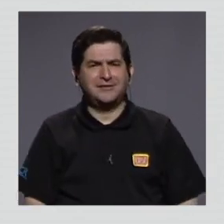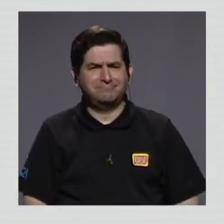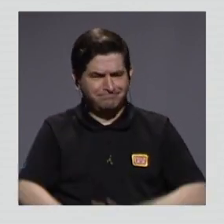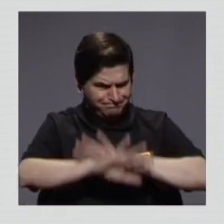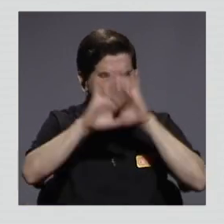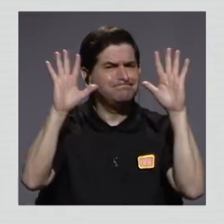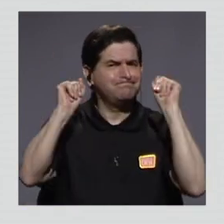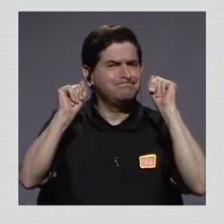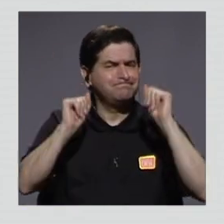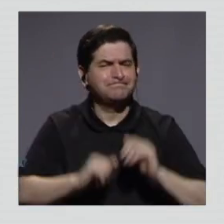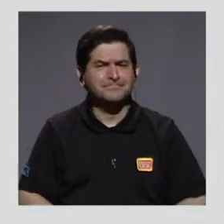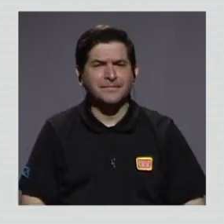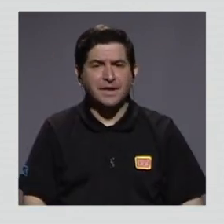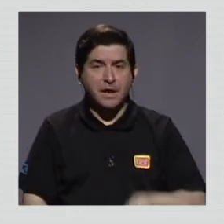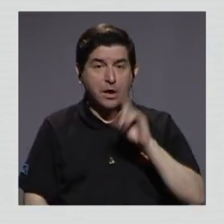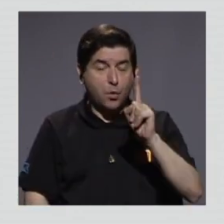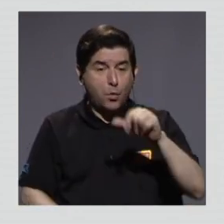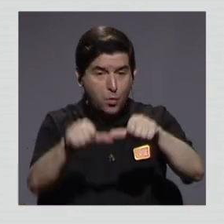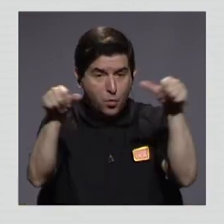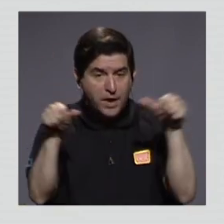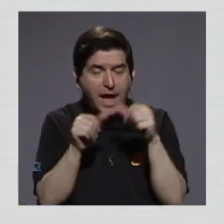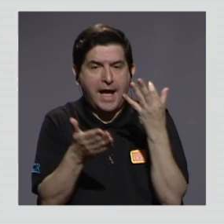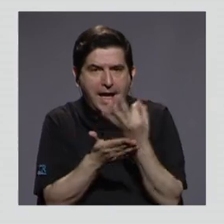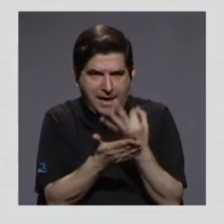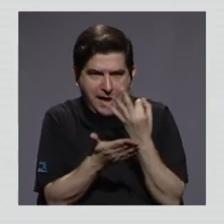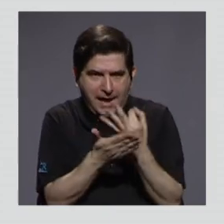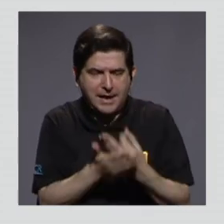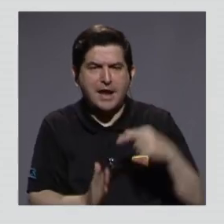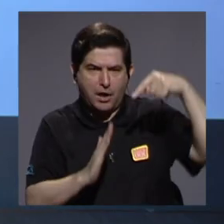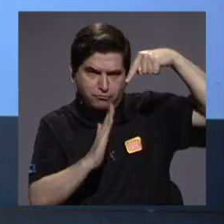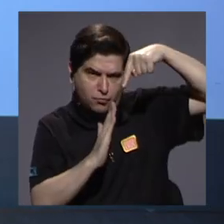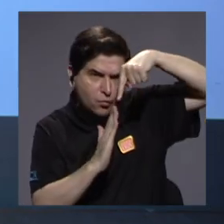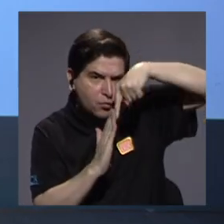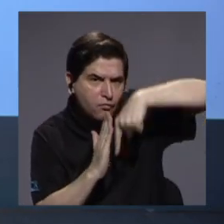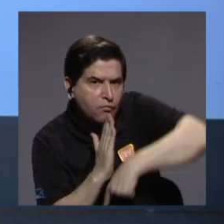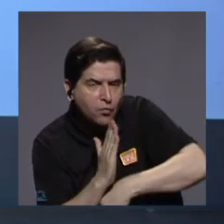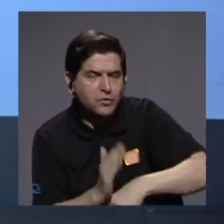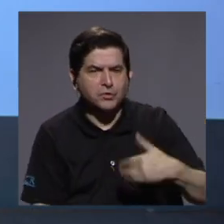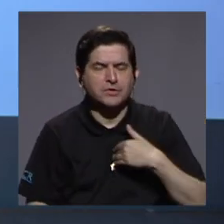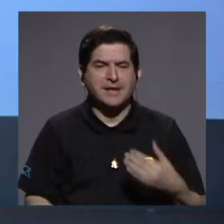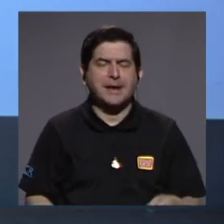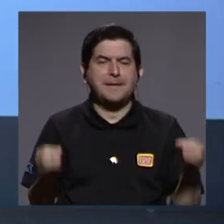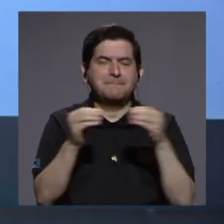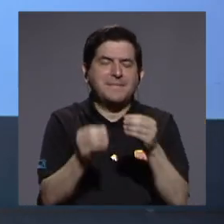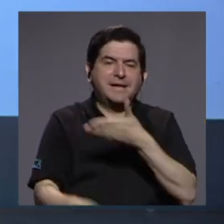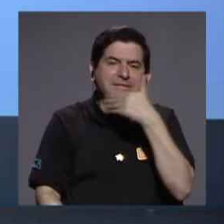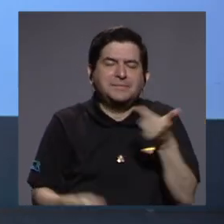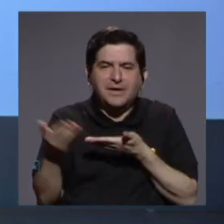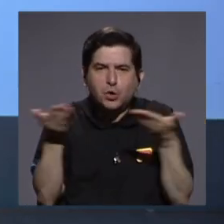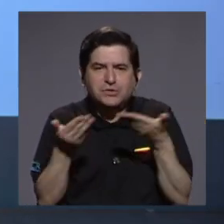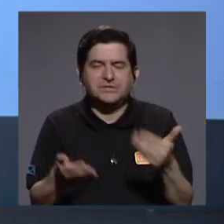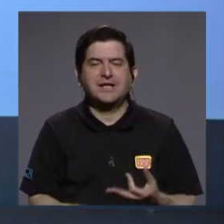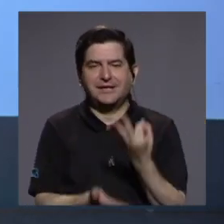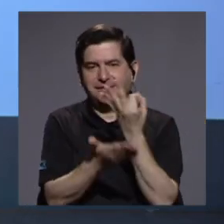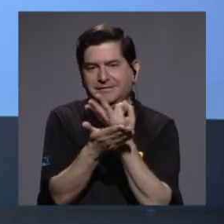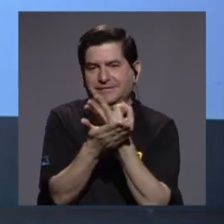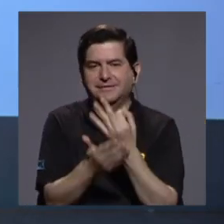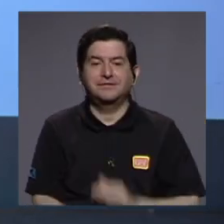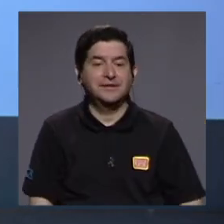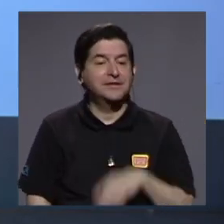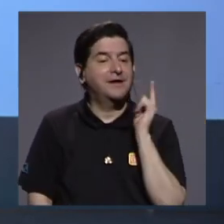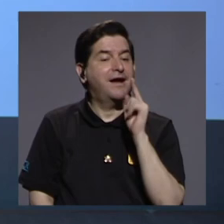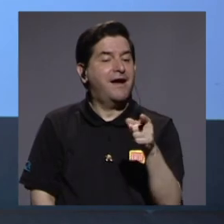que cuando un sector financiero es profundo o sea cuando tenemos más y mejores servicios financieros hay